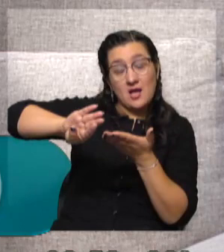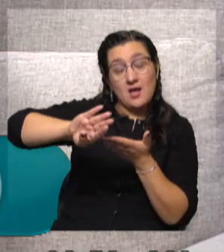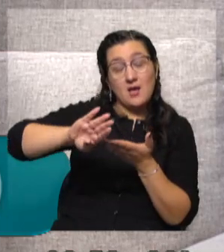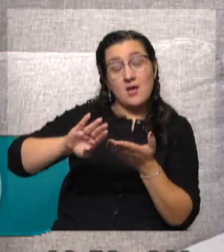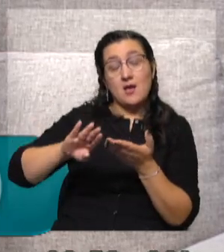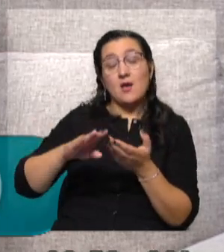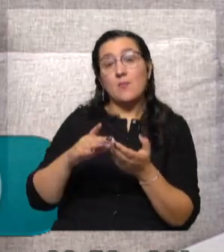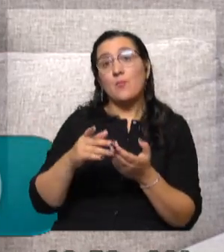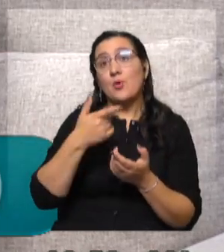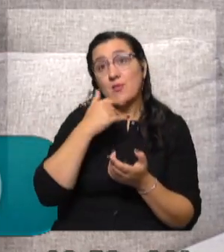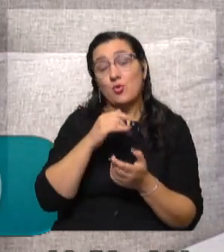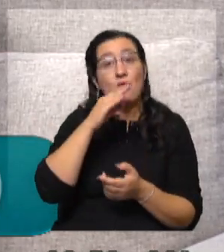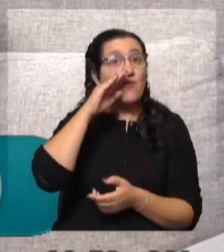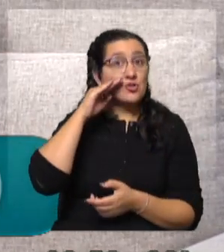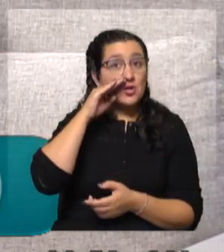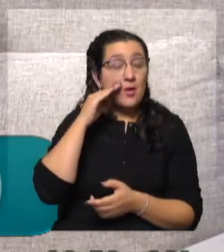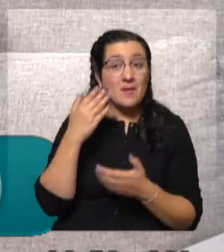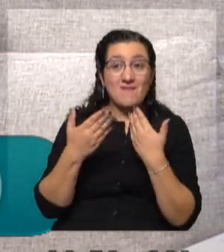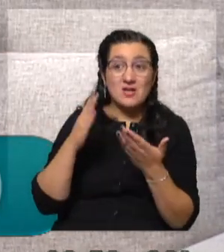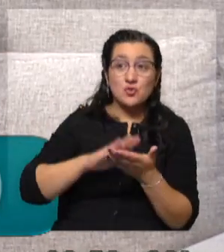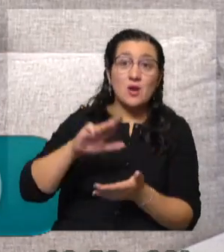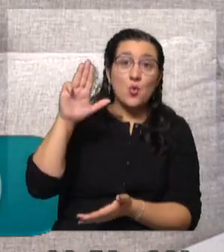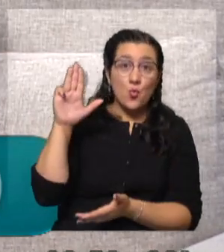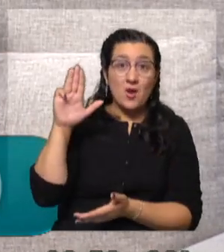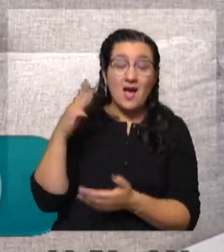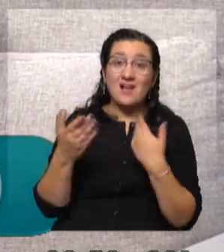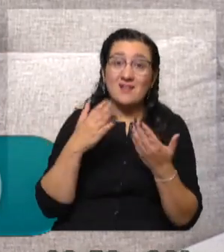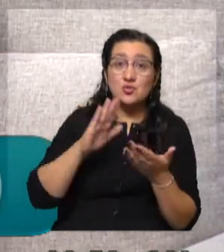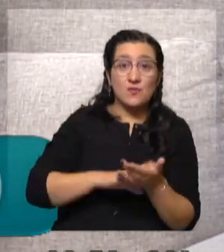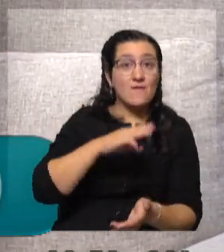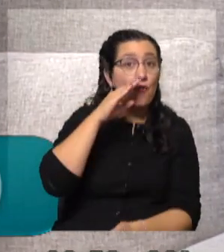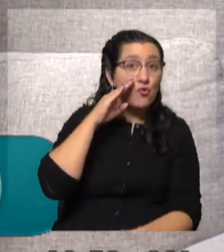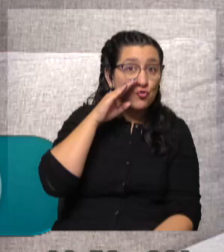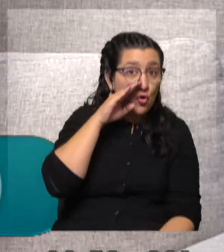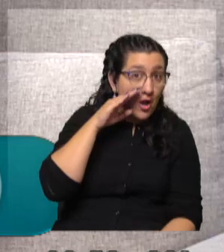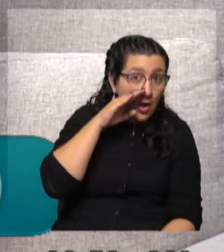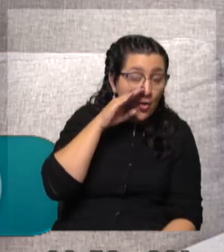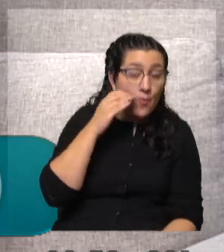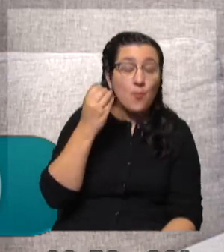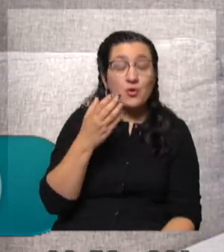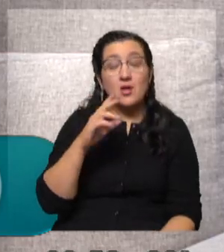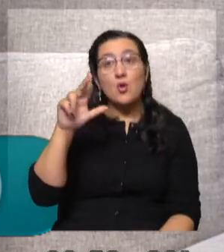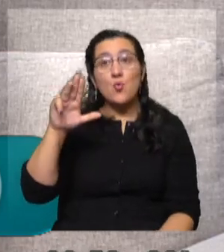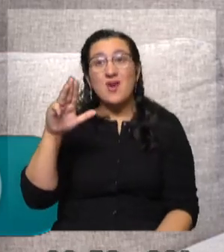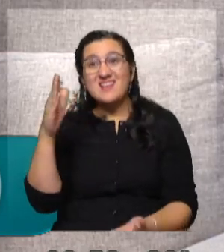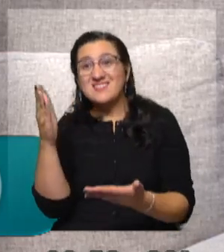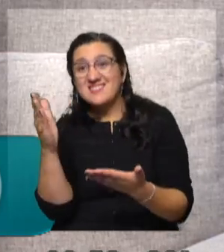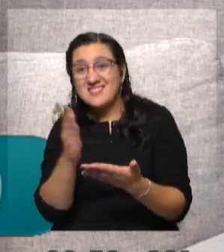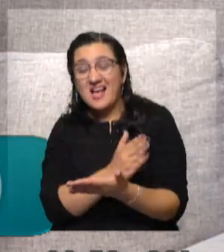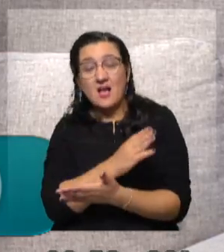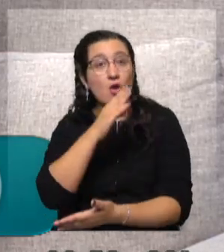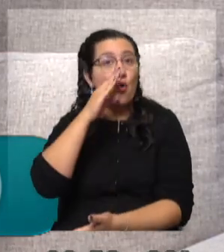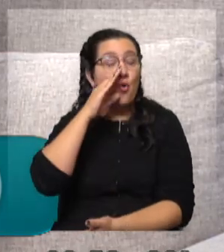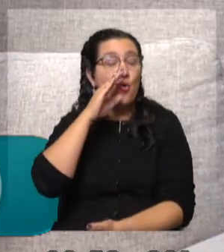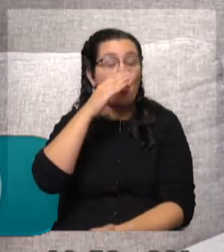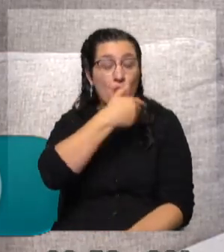bolsonaro porque para hablar de lul hay que hablar de bolsonaro porque el Lula desplaza Un gobierno de bolsonaro que había sacado a Brasil